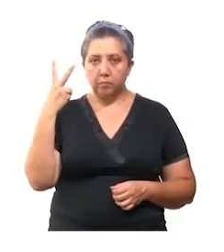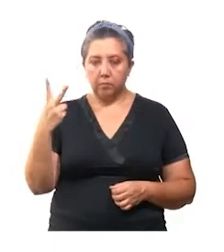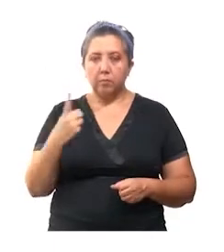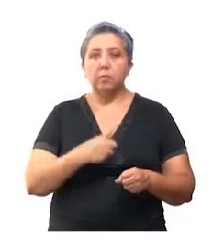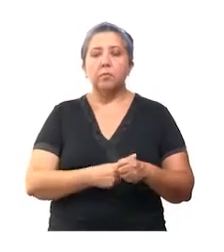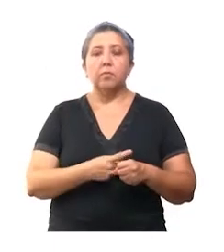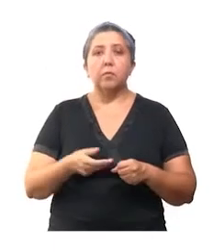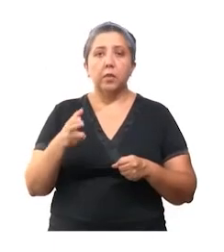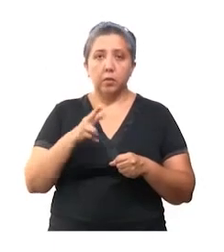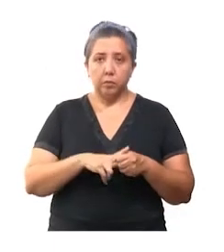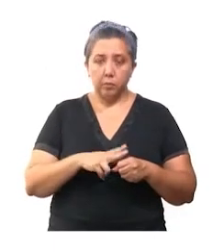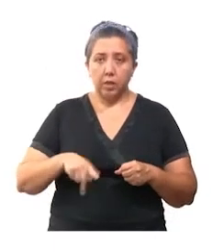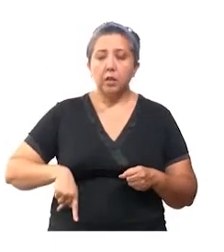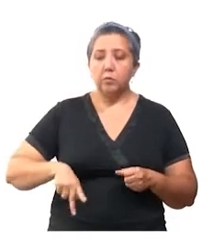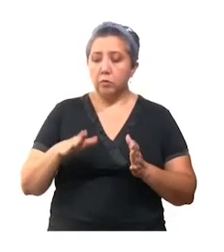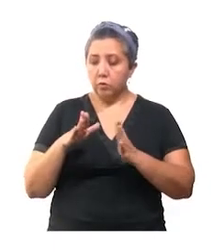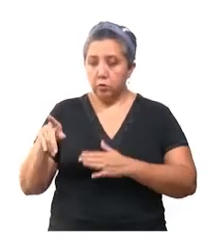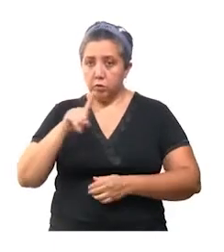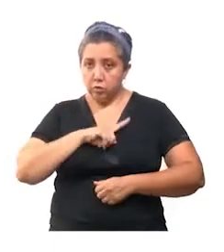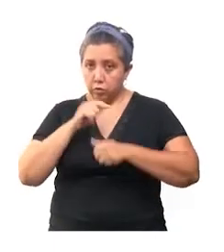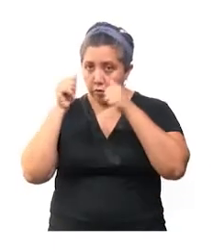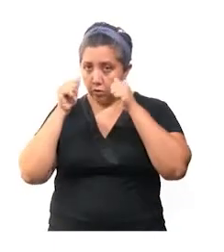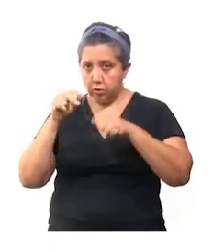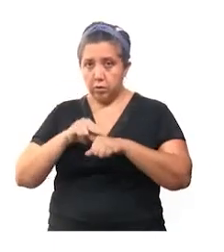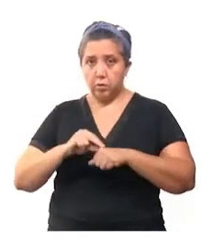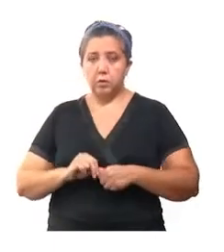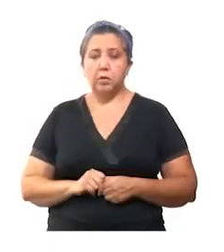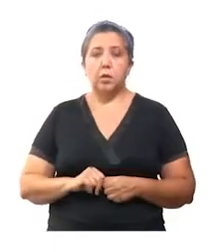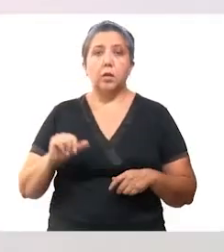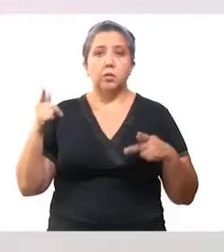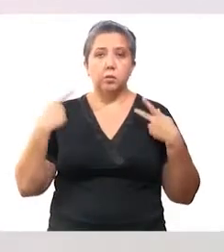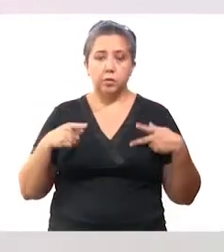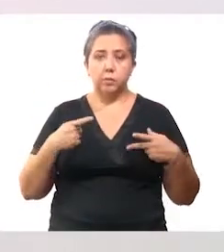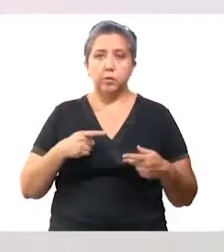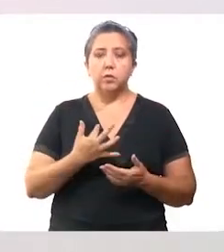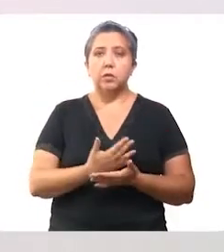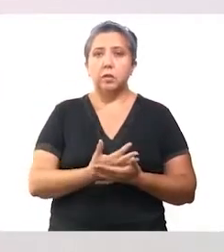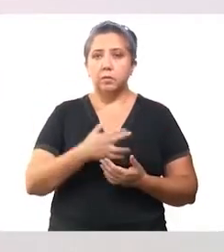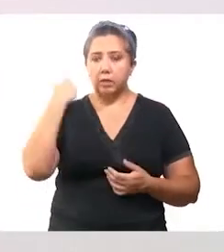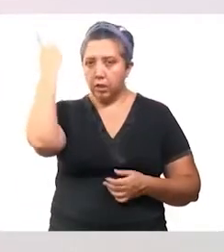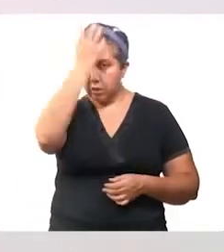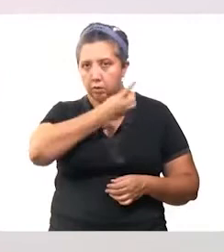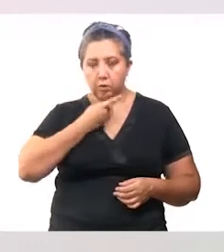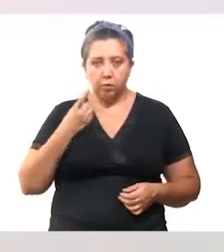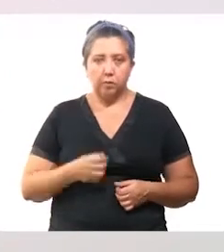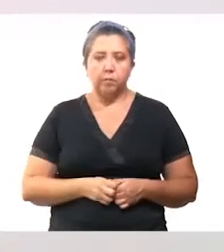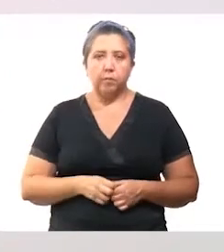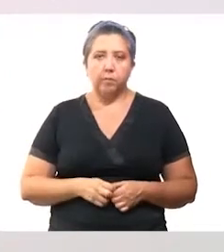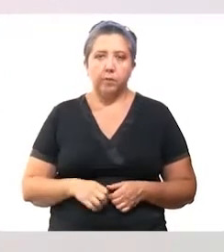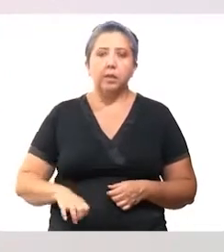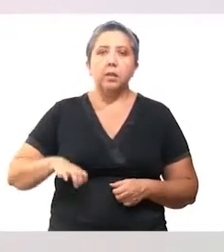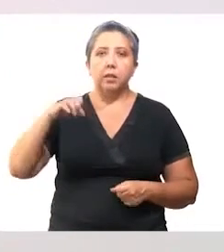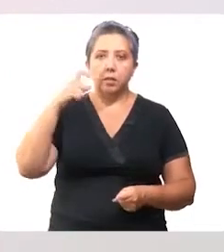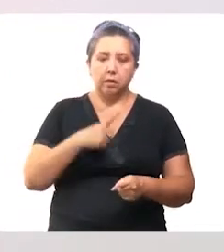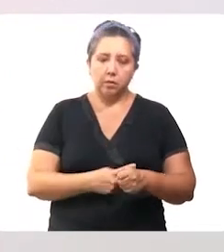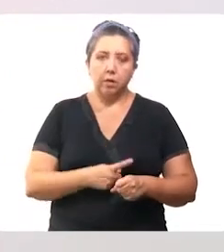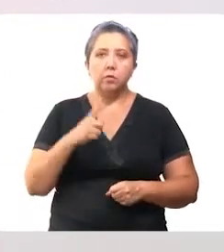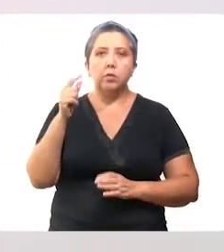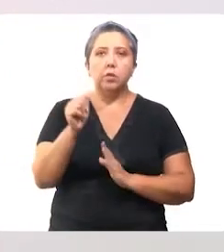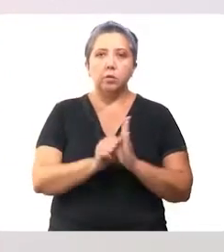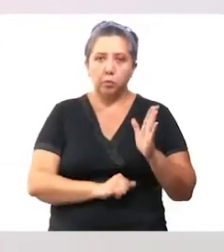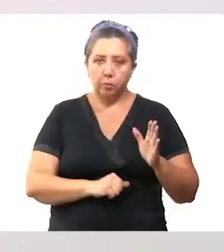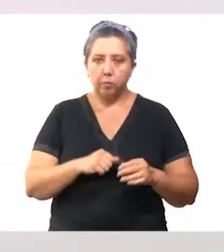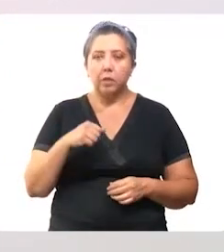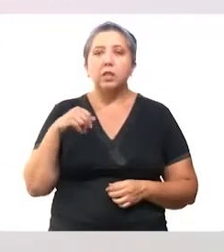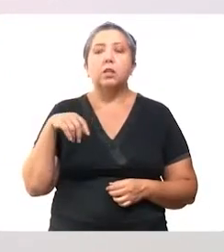de los casos positivos están en hospitales públicos y en aislamiento total. Hay otros pacientes a la espera de diagnóstico. El rango de edad de los